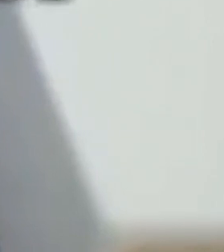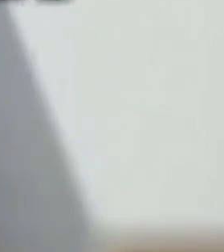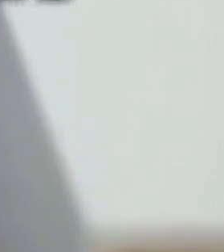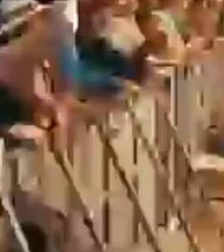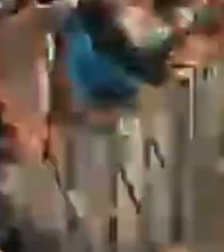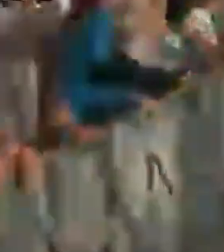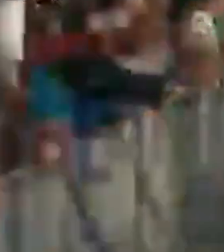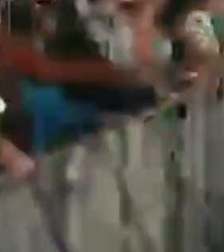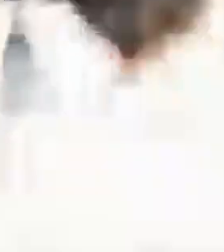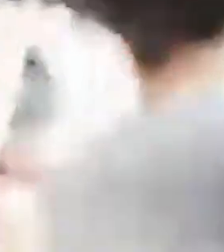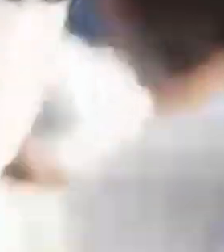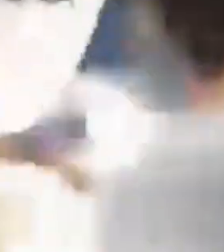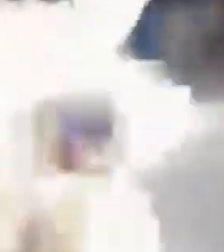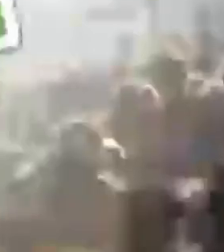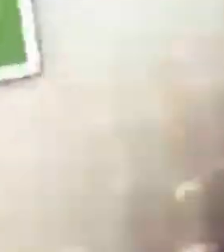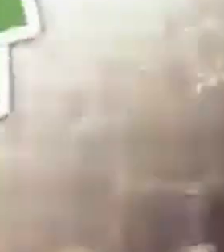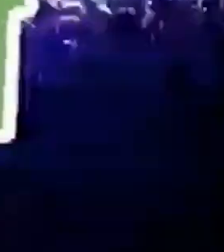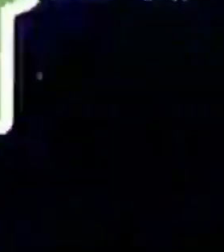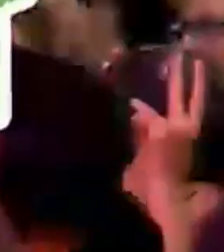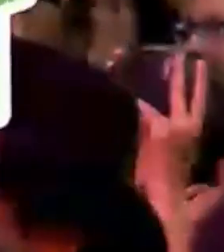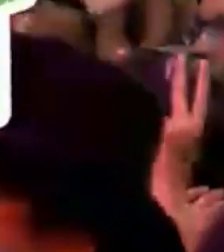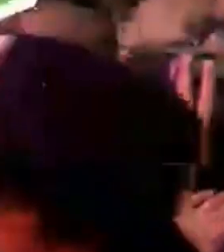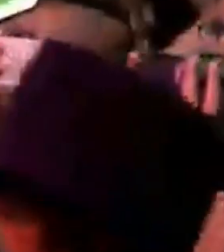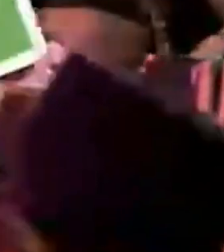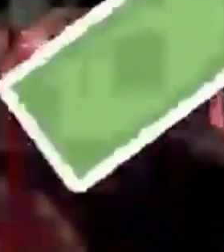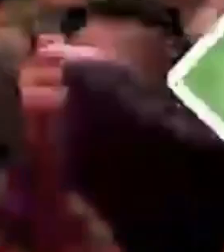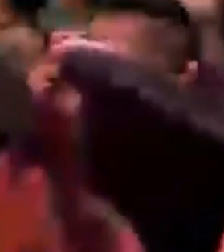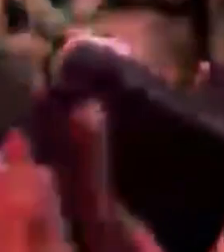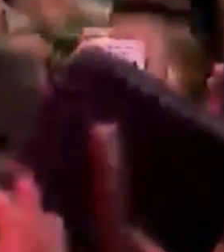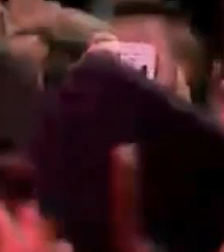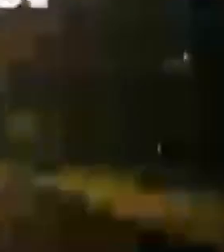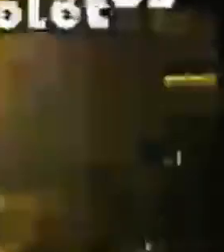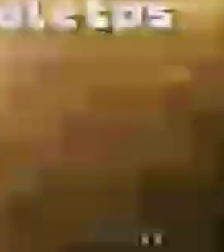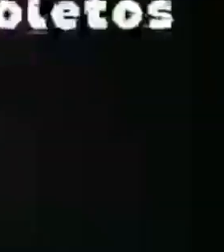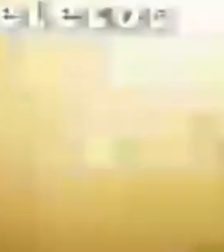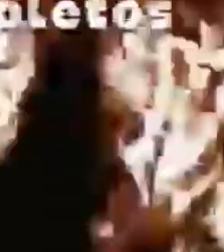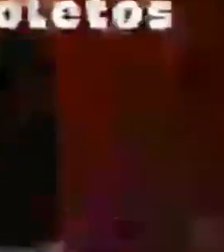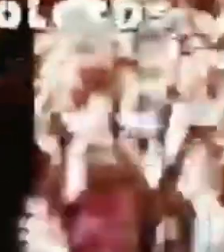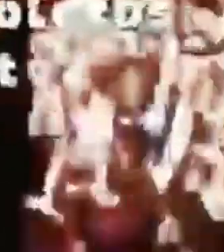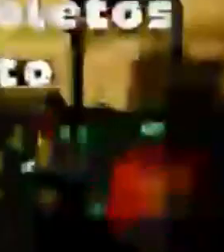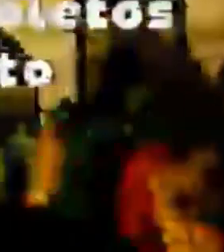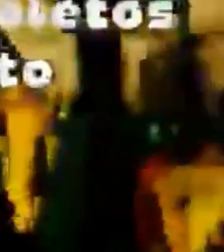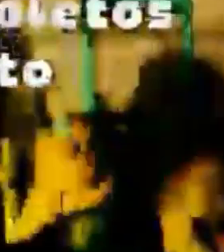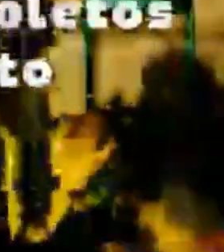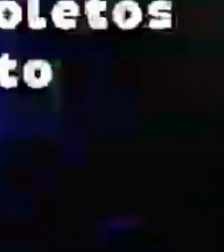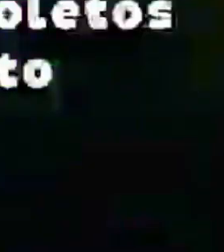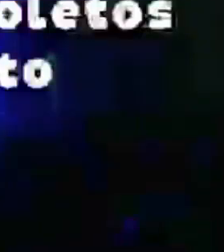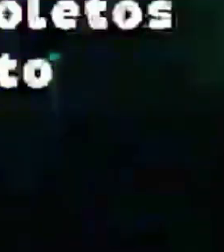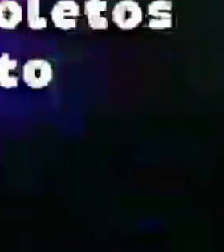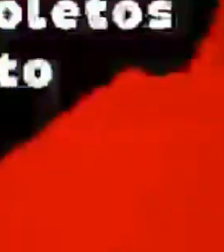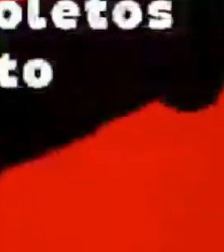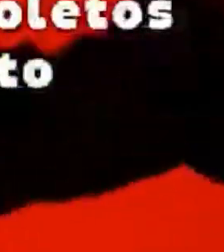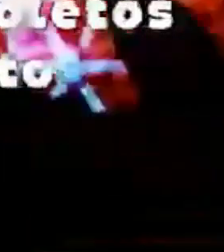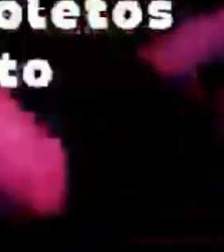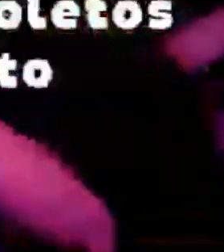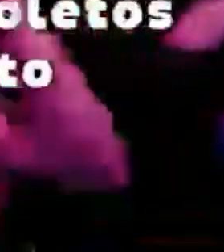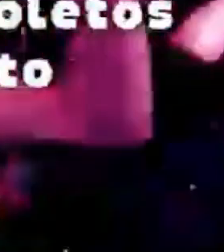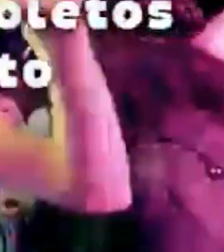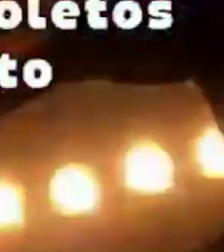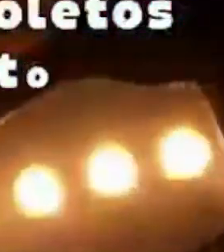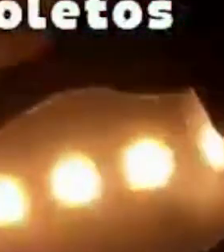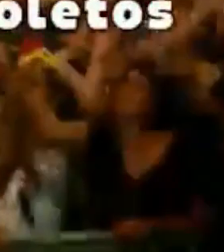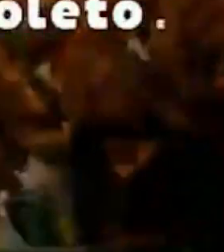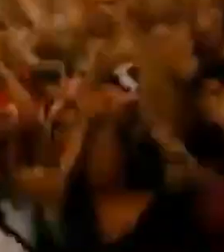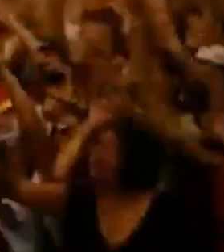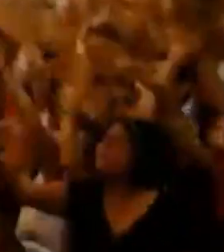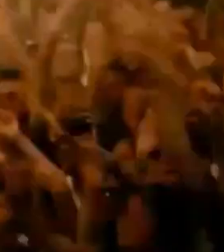164 mil millones de pesos. Esto equivale a más de 19 millones de boletos de tu artista favorito en primera fila.